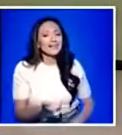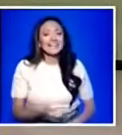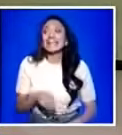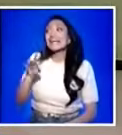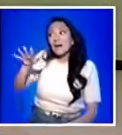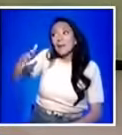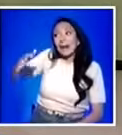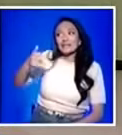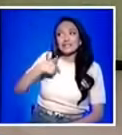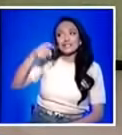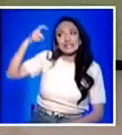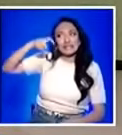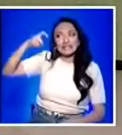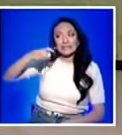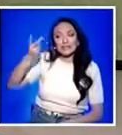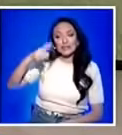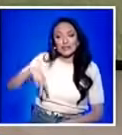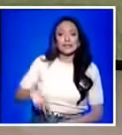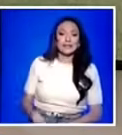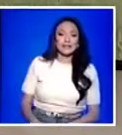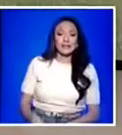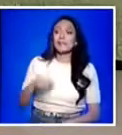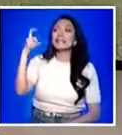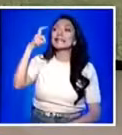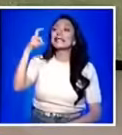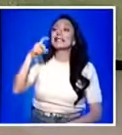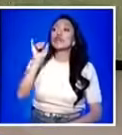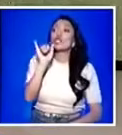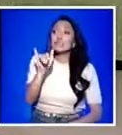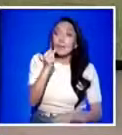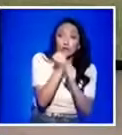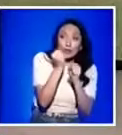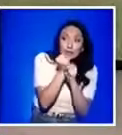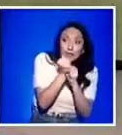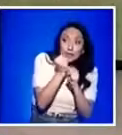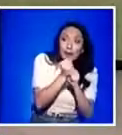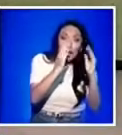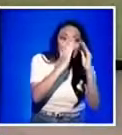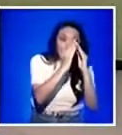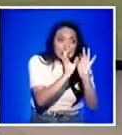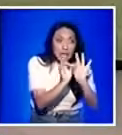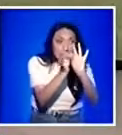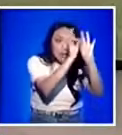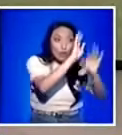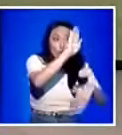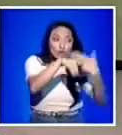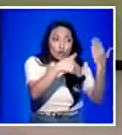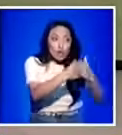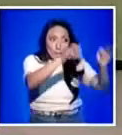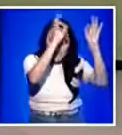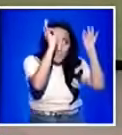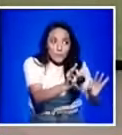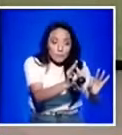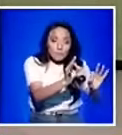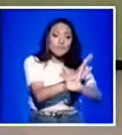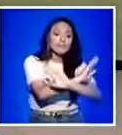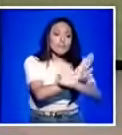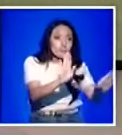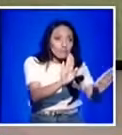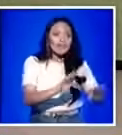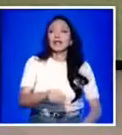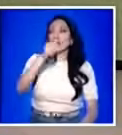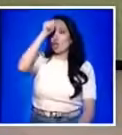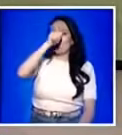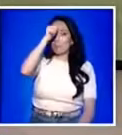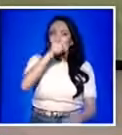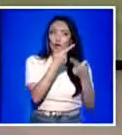Así es, tenemos que hacer las cosas del sábado, todos dejar alistando con el tenis que dice el vecino para que el